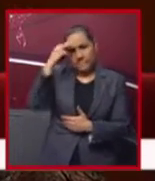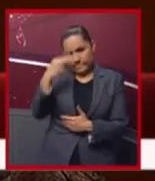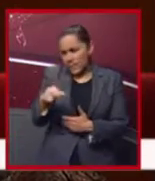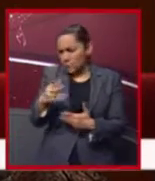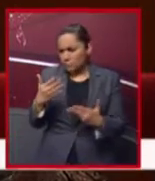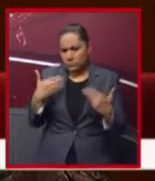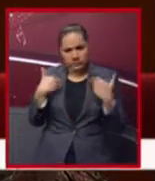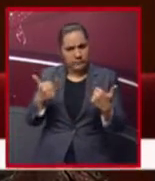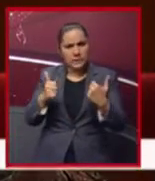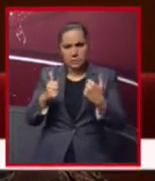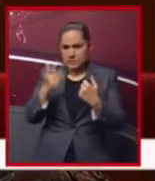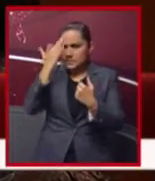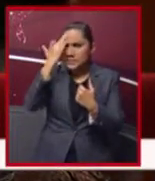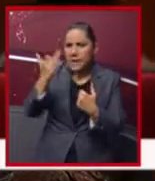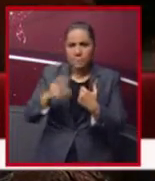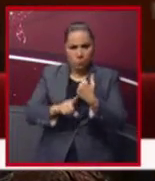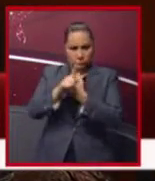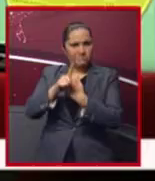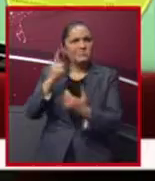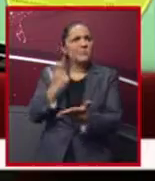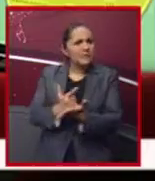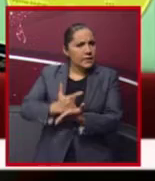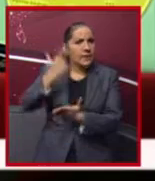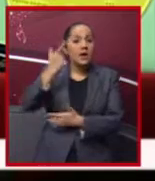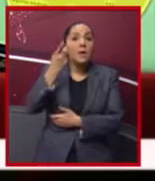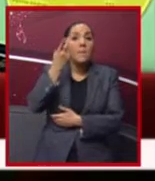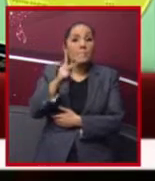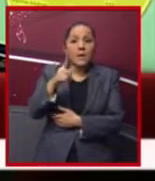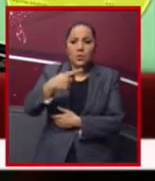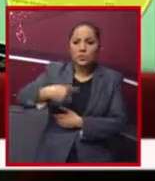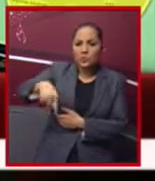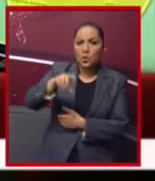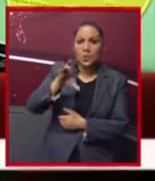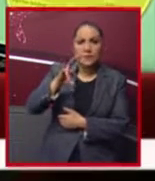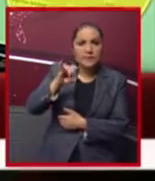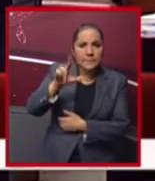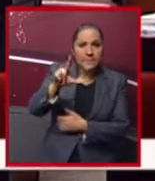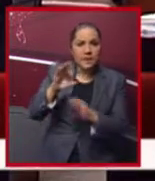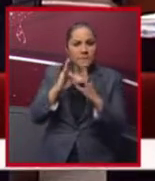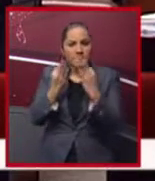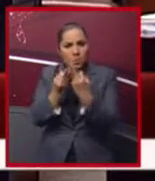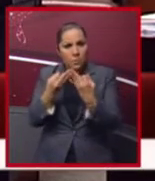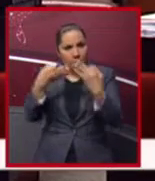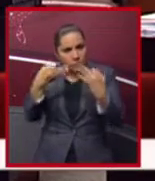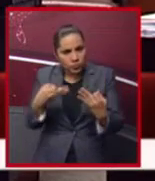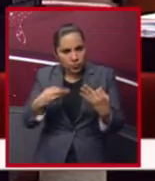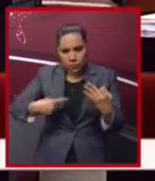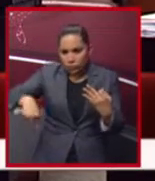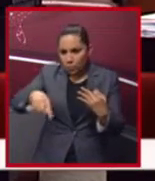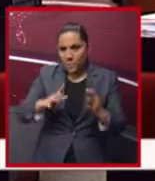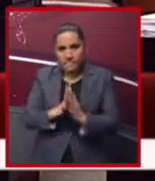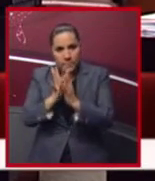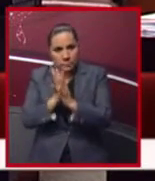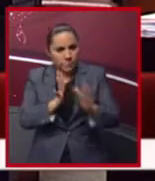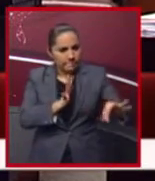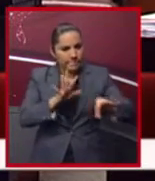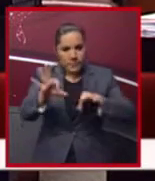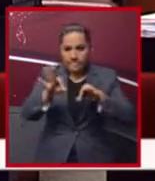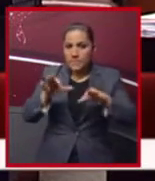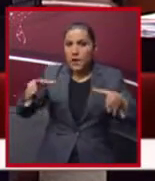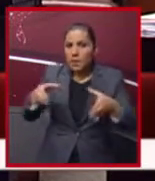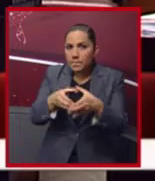por lo que hizo un llamado a cada instancia del Estado a asumir su responsabilidad. No será debilitando la